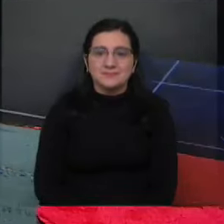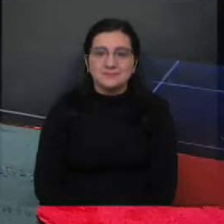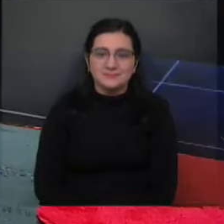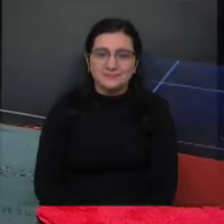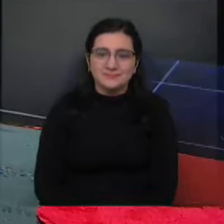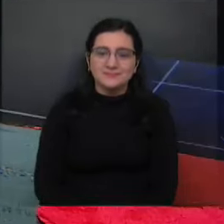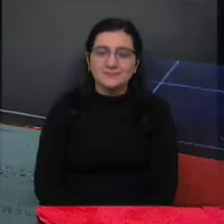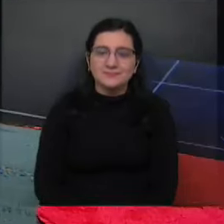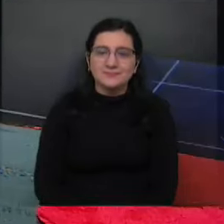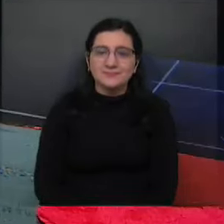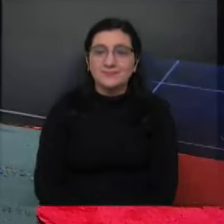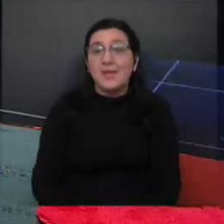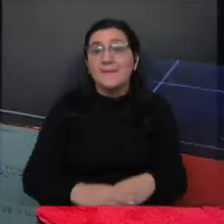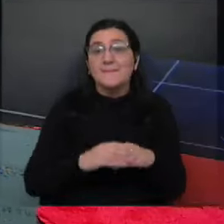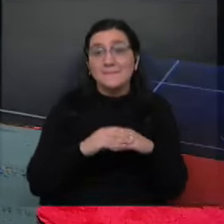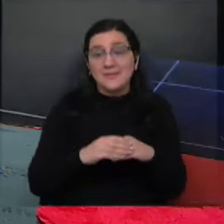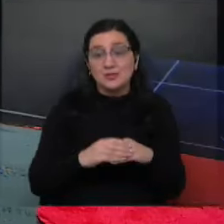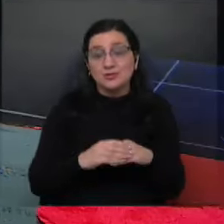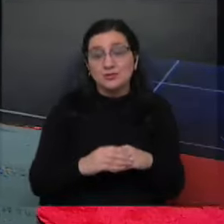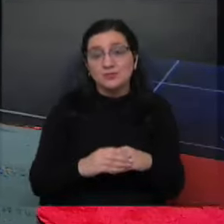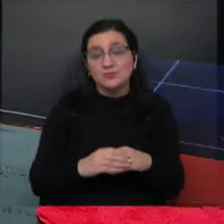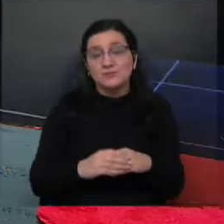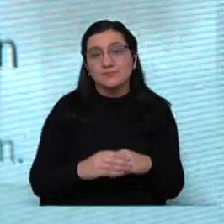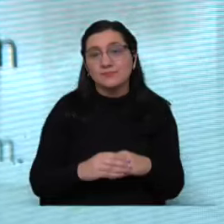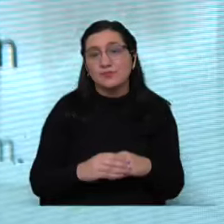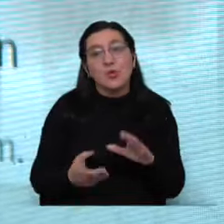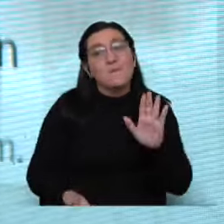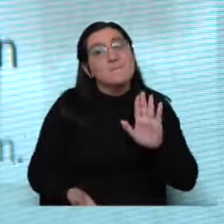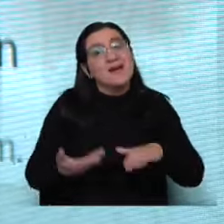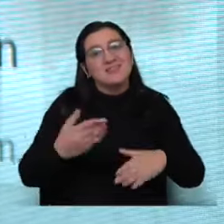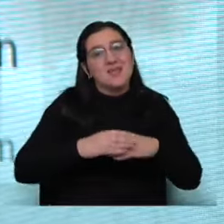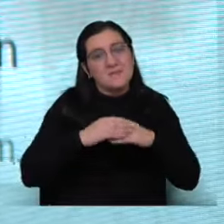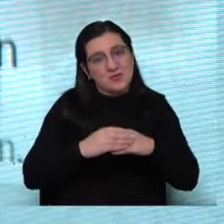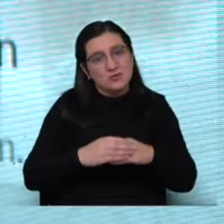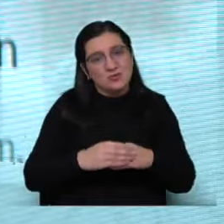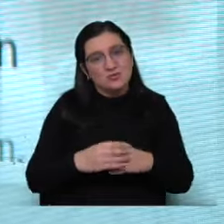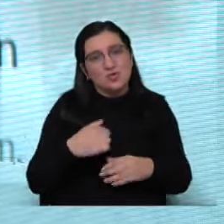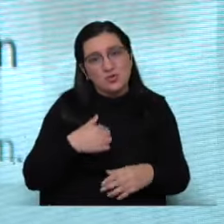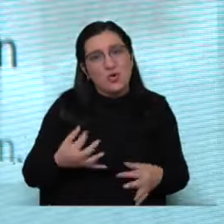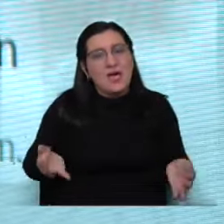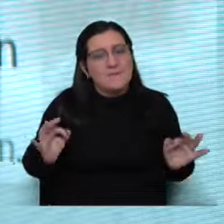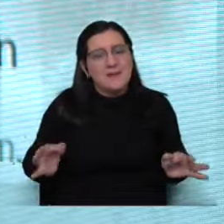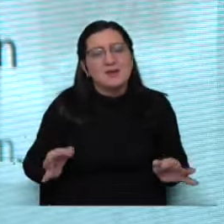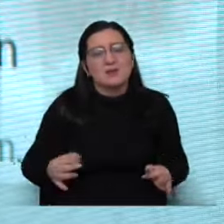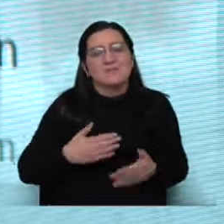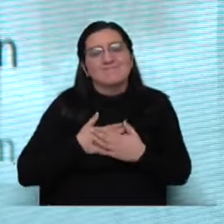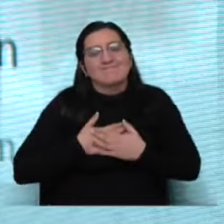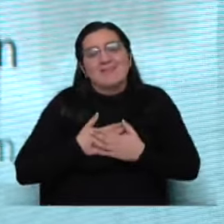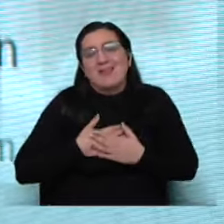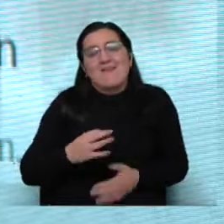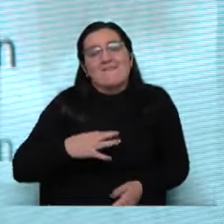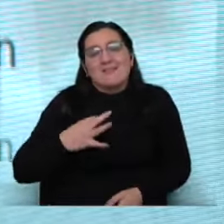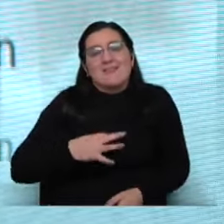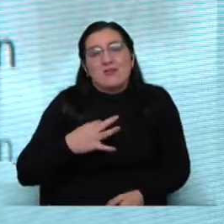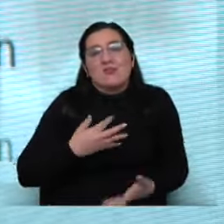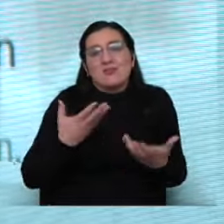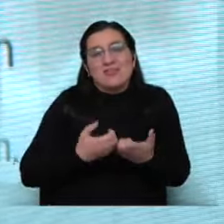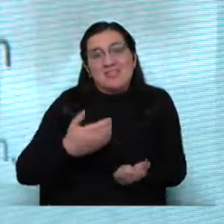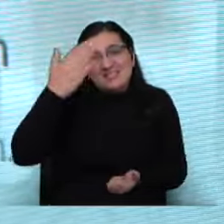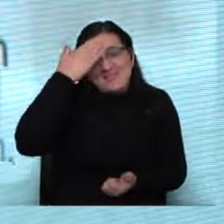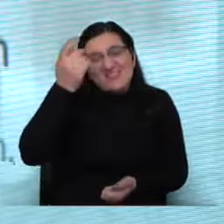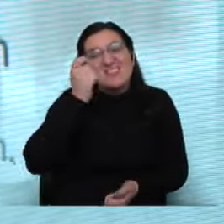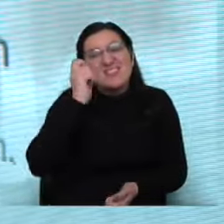ar amigos amigos son más que eso para mí tengo hermanos del alma y de la vida Cuando quieras saber quién